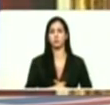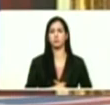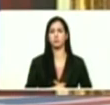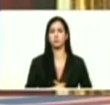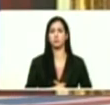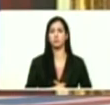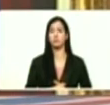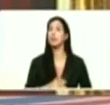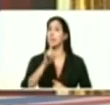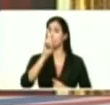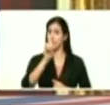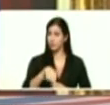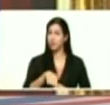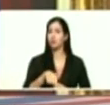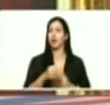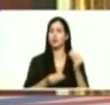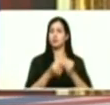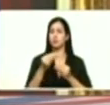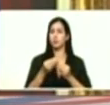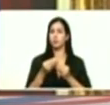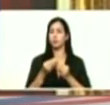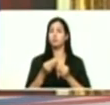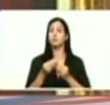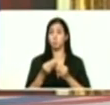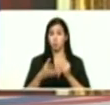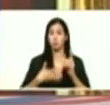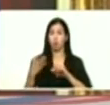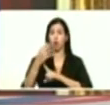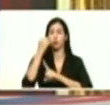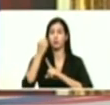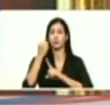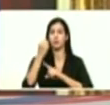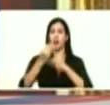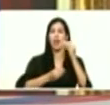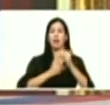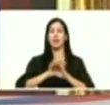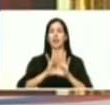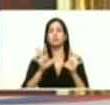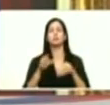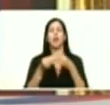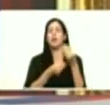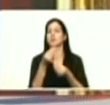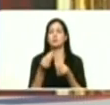también estamos haciendo realidad la creación de